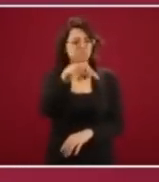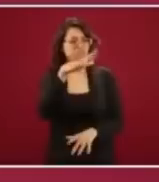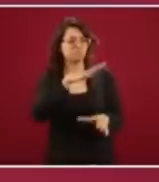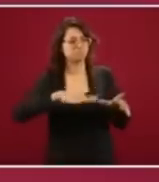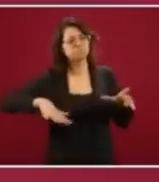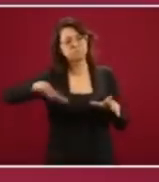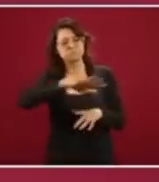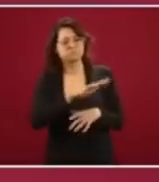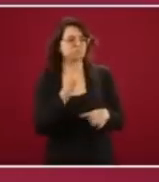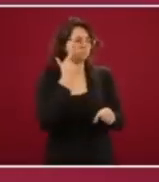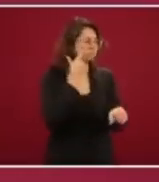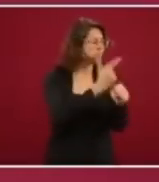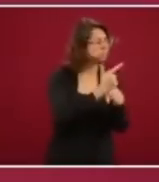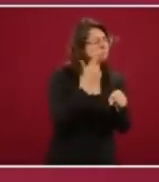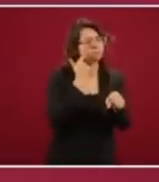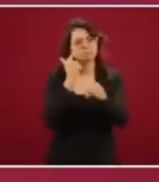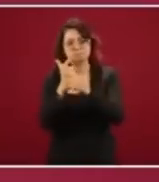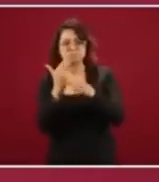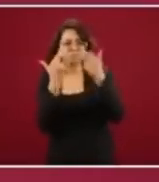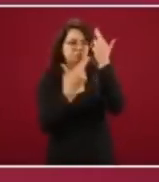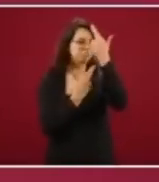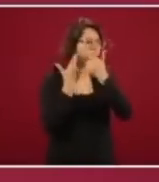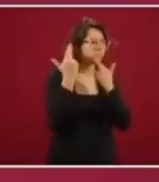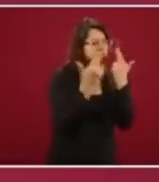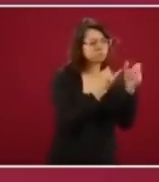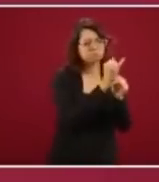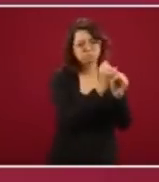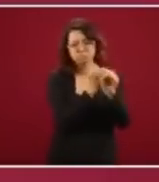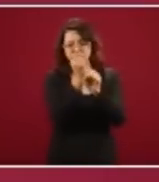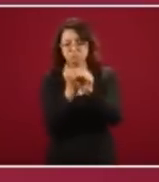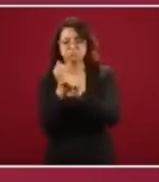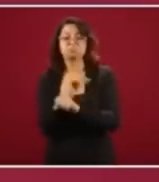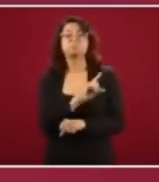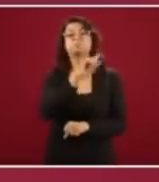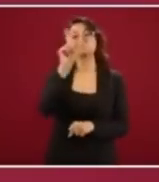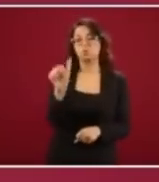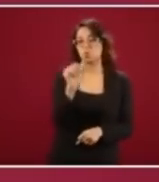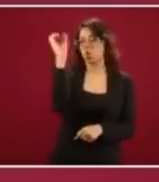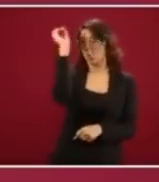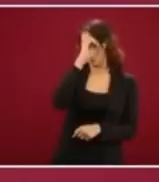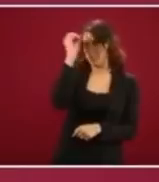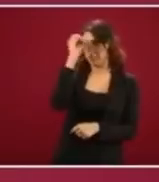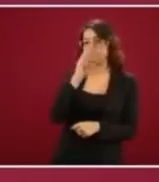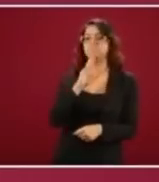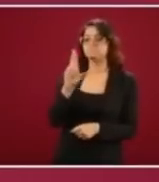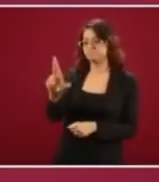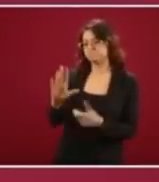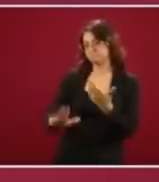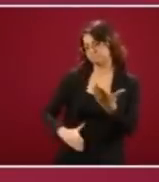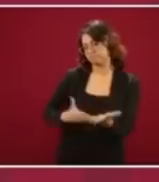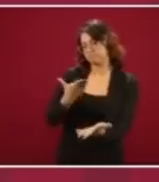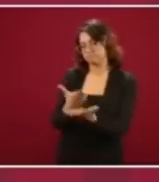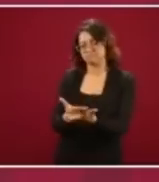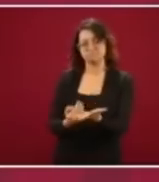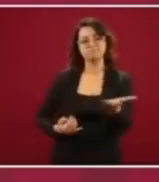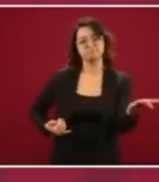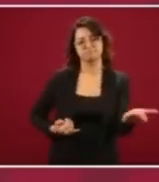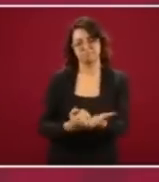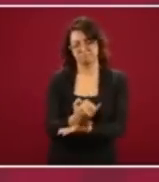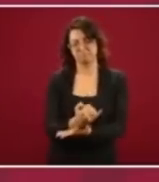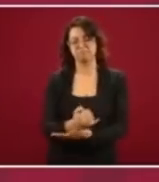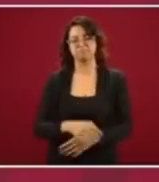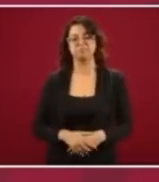hicieron sus estudios, sus dictámenes, y finalmente pudieron tomar la determinación que aquí